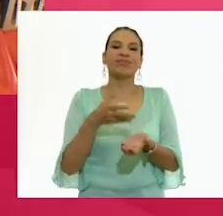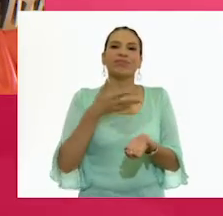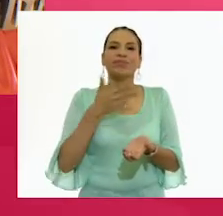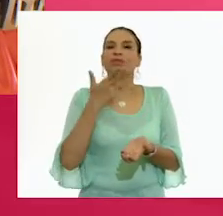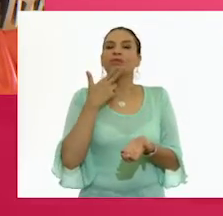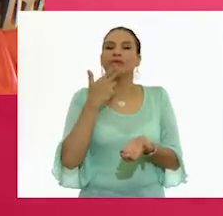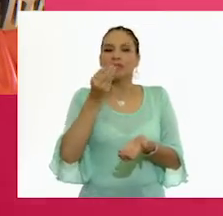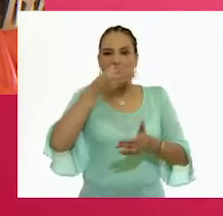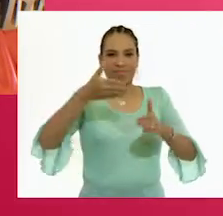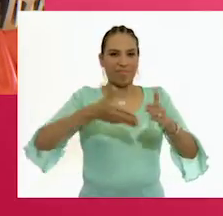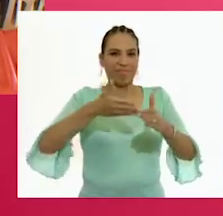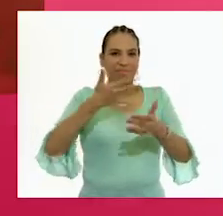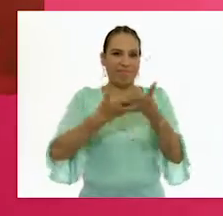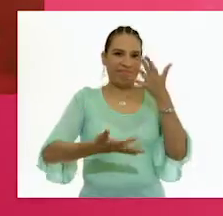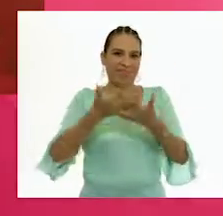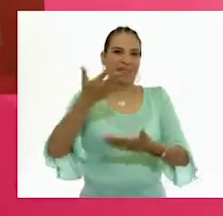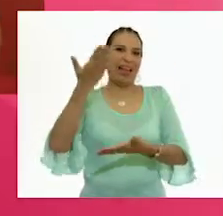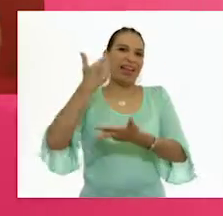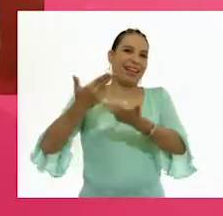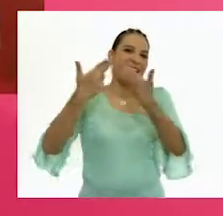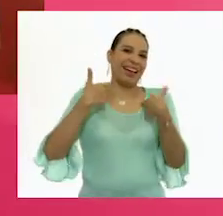conservamos el sazón de la abuela, ¿no?